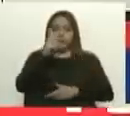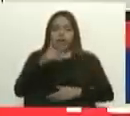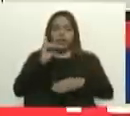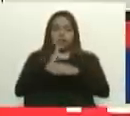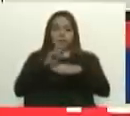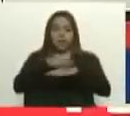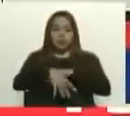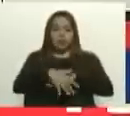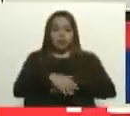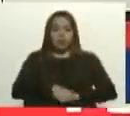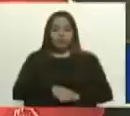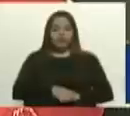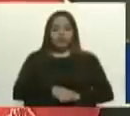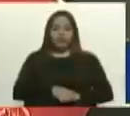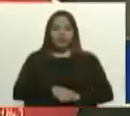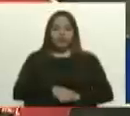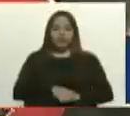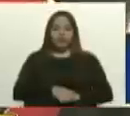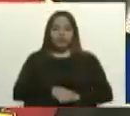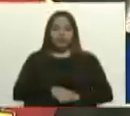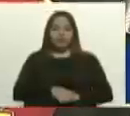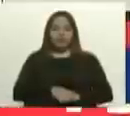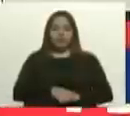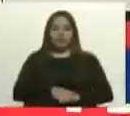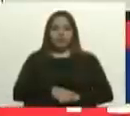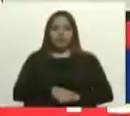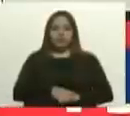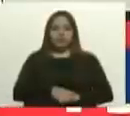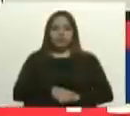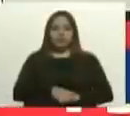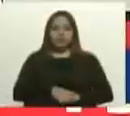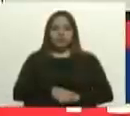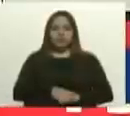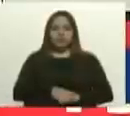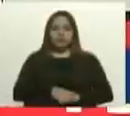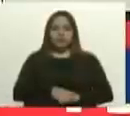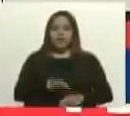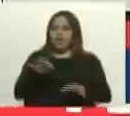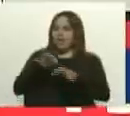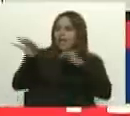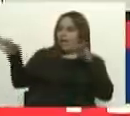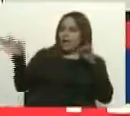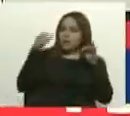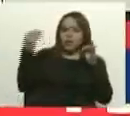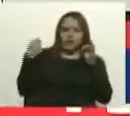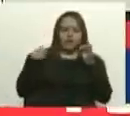aquí. Como eso no queda tan lejos, ¿verdad? No ha llegado la noticia aquí.